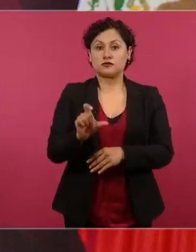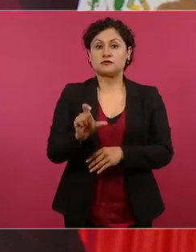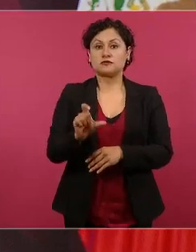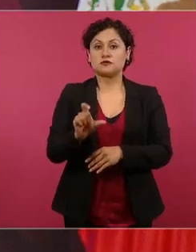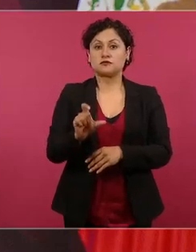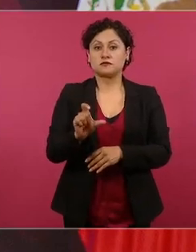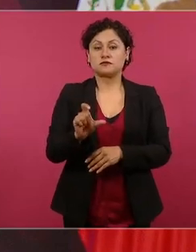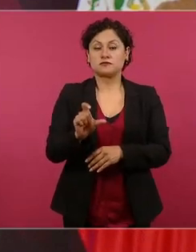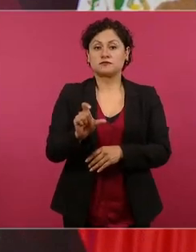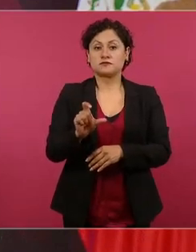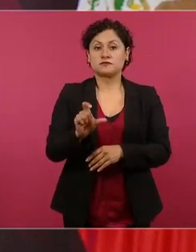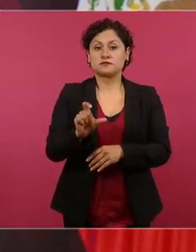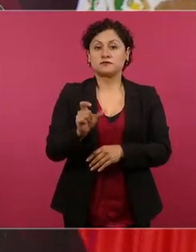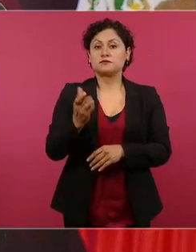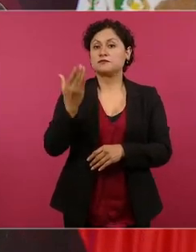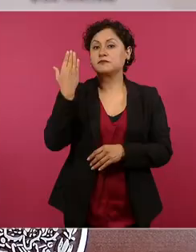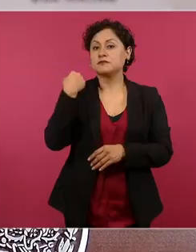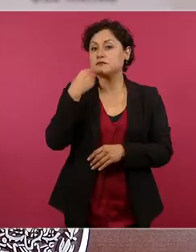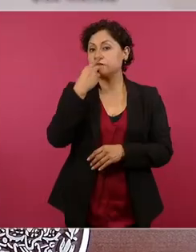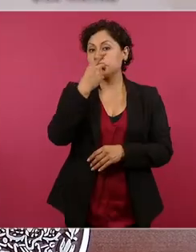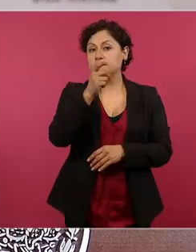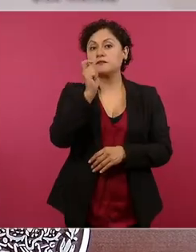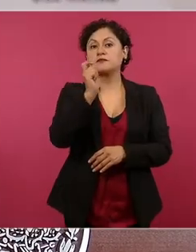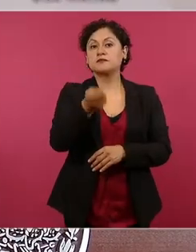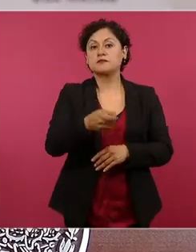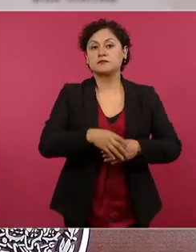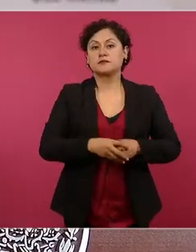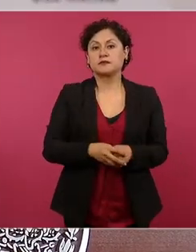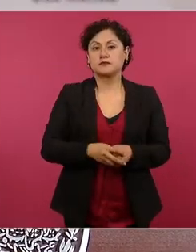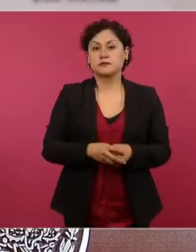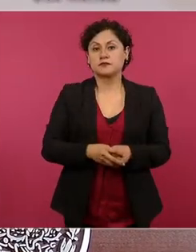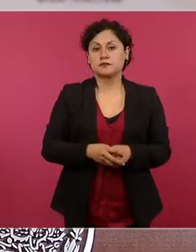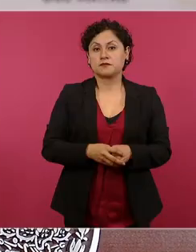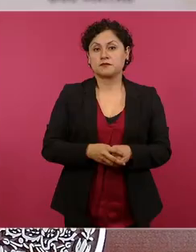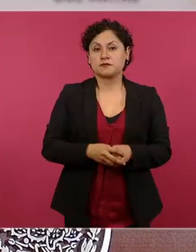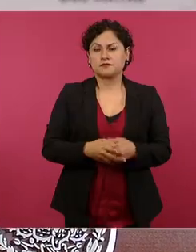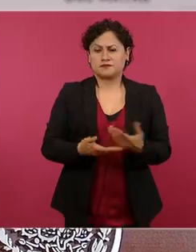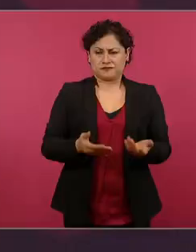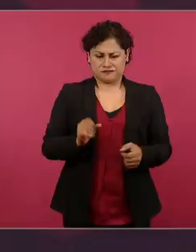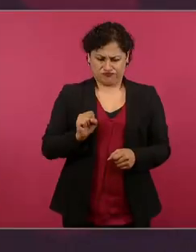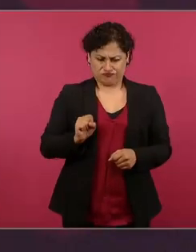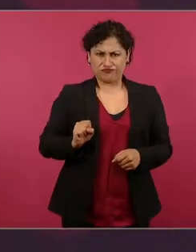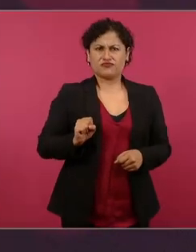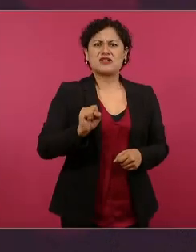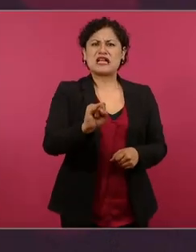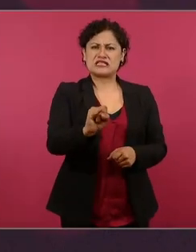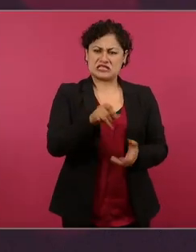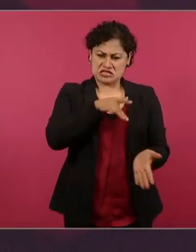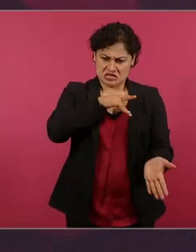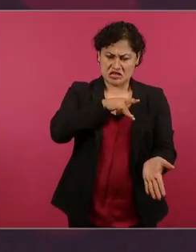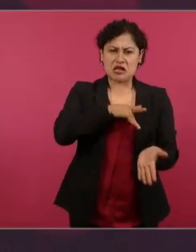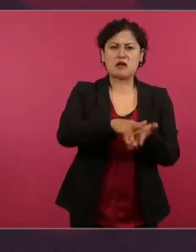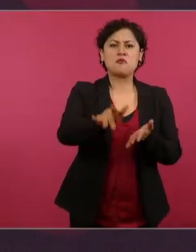que claro que había cargado los dados en favor de su candidato.